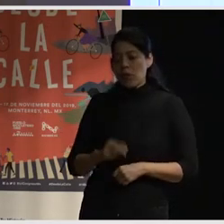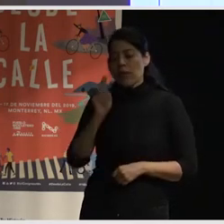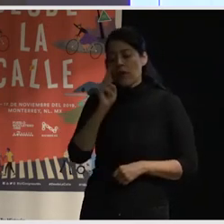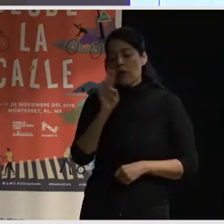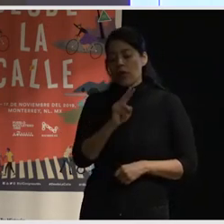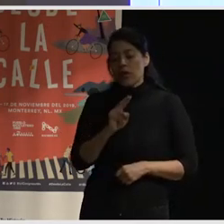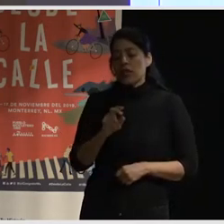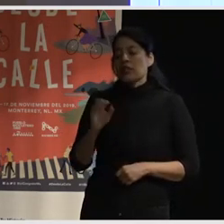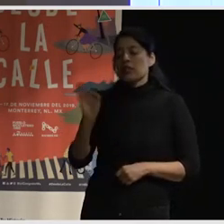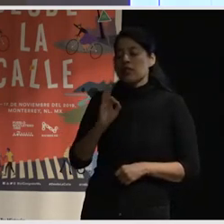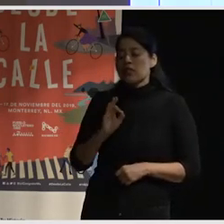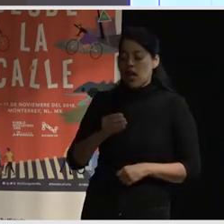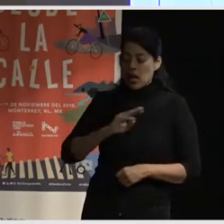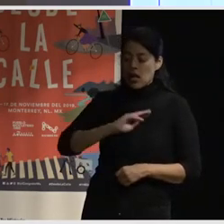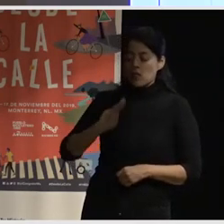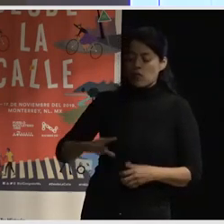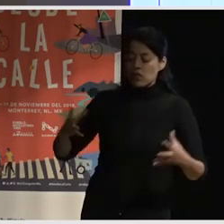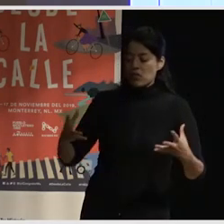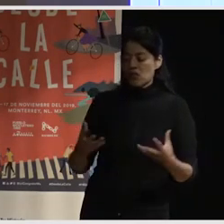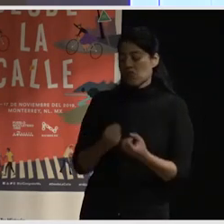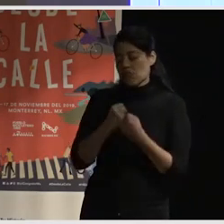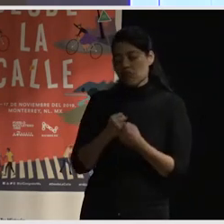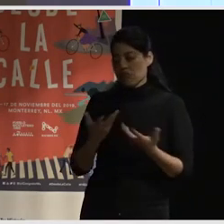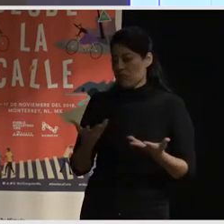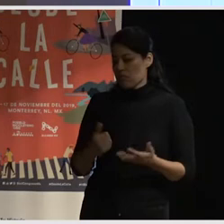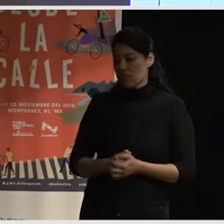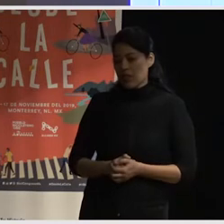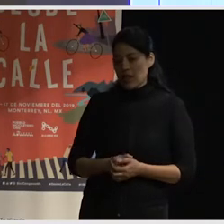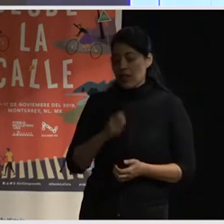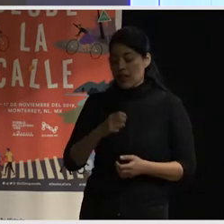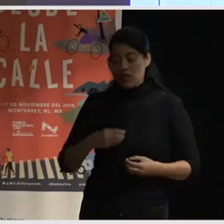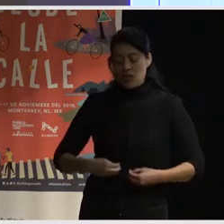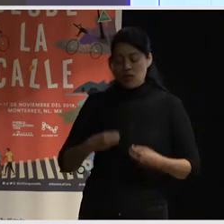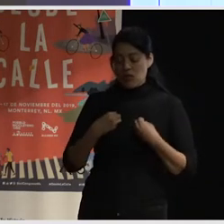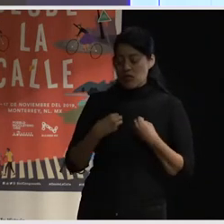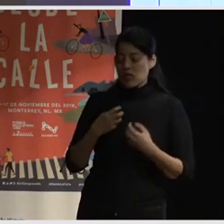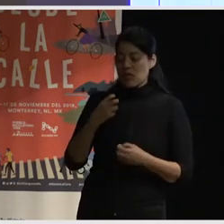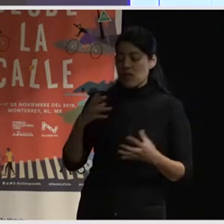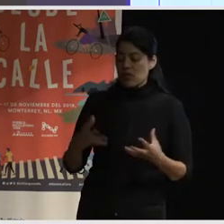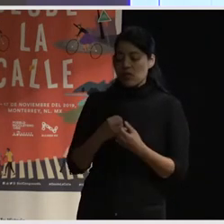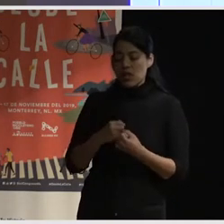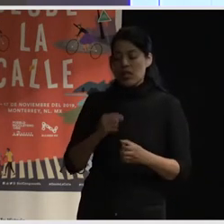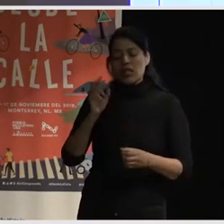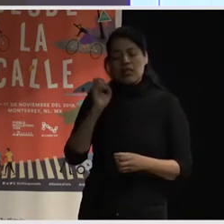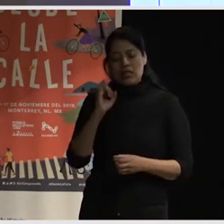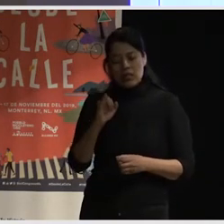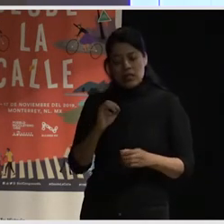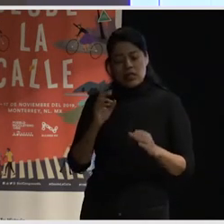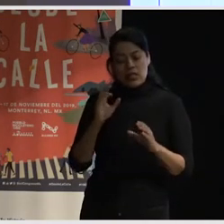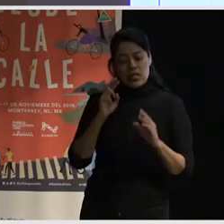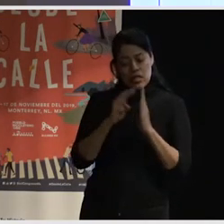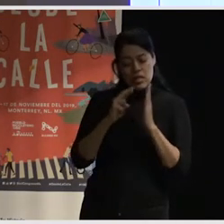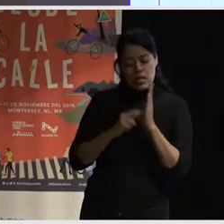salvar este tipo de muertes este tipo de este número de vidas si se cumplieran con esos estándares